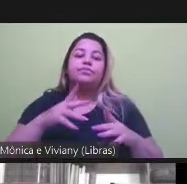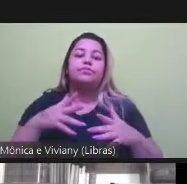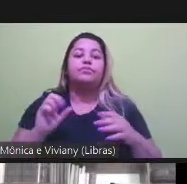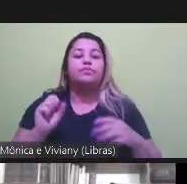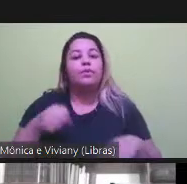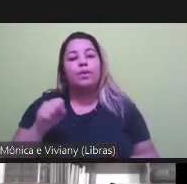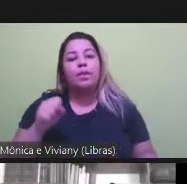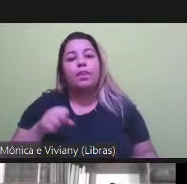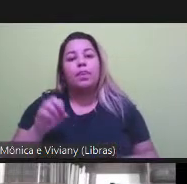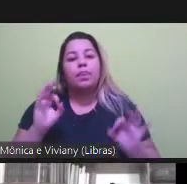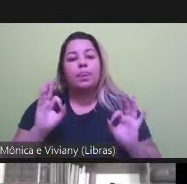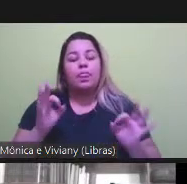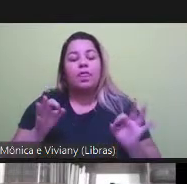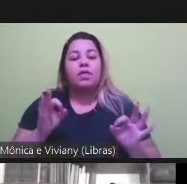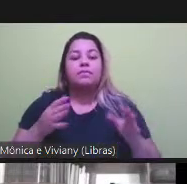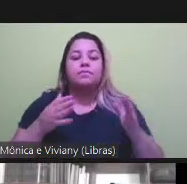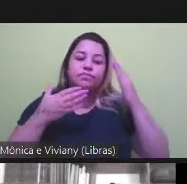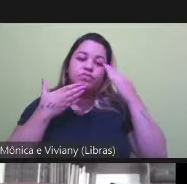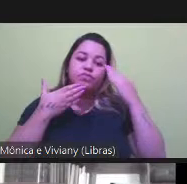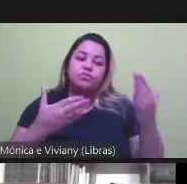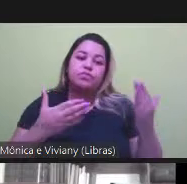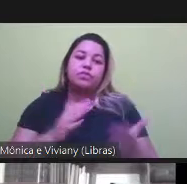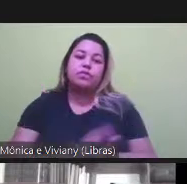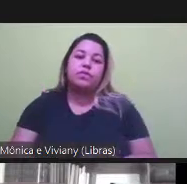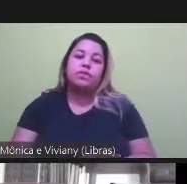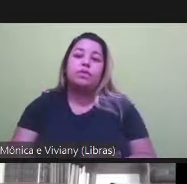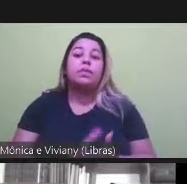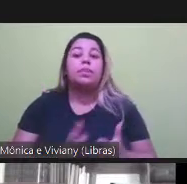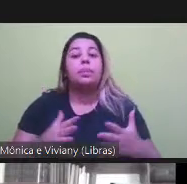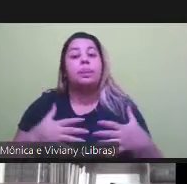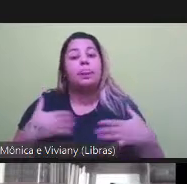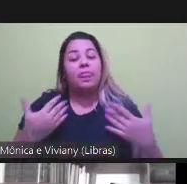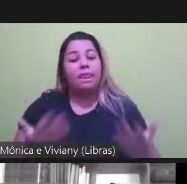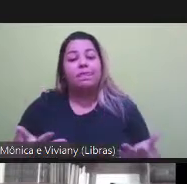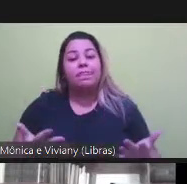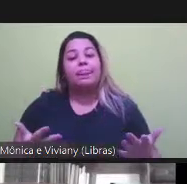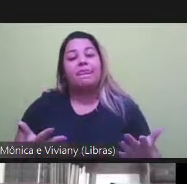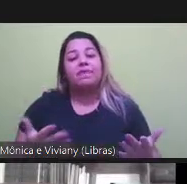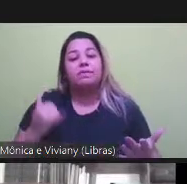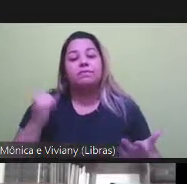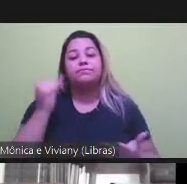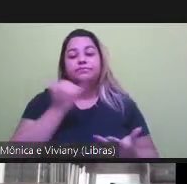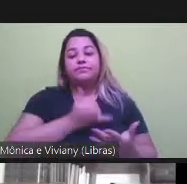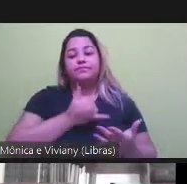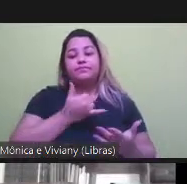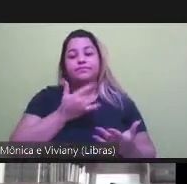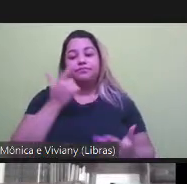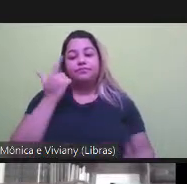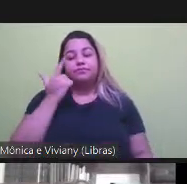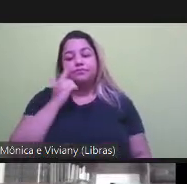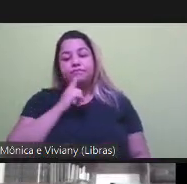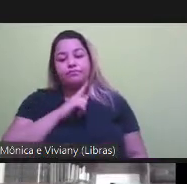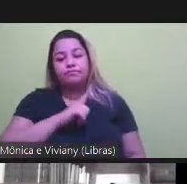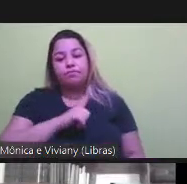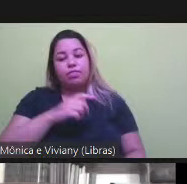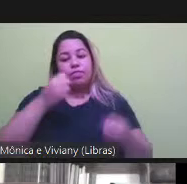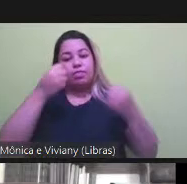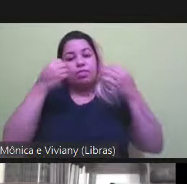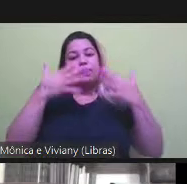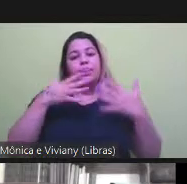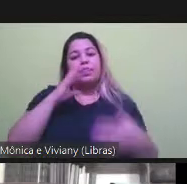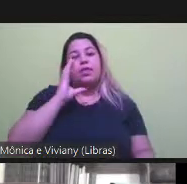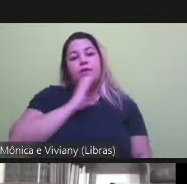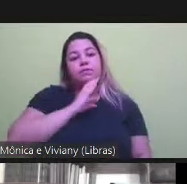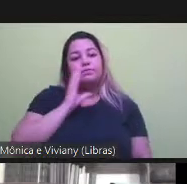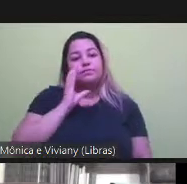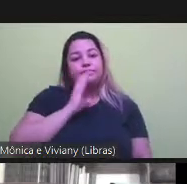Gracias. Bueno, estaba diciendo que yo voy a intentar explicar brevemente desde... So I'm going to try